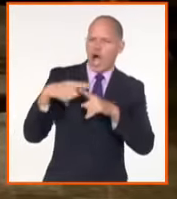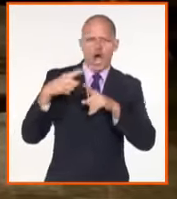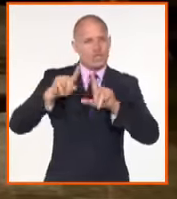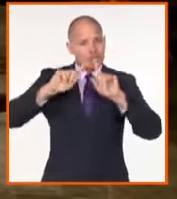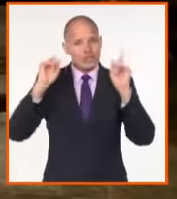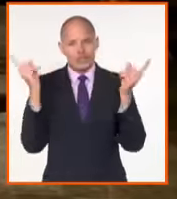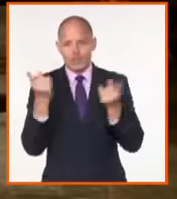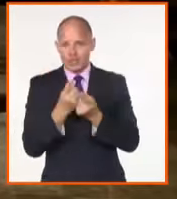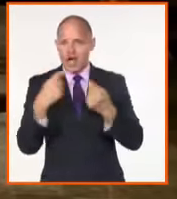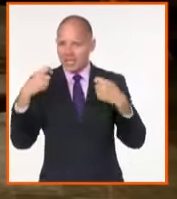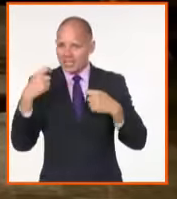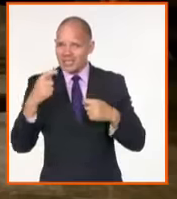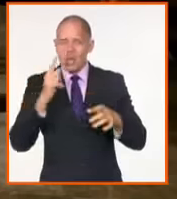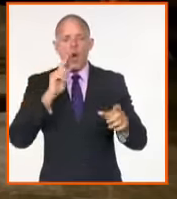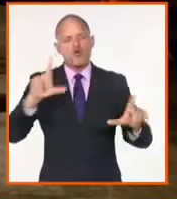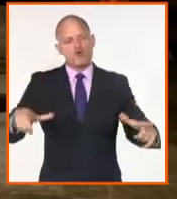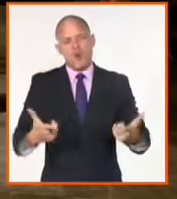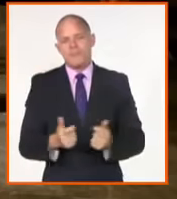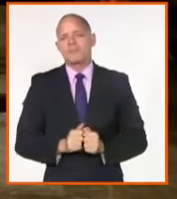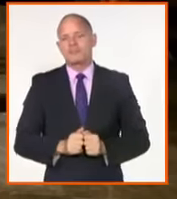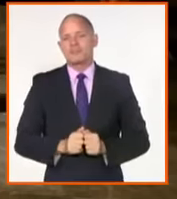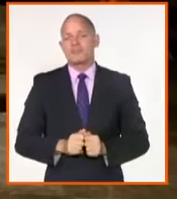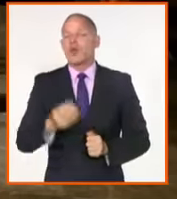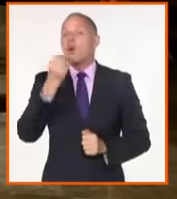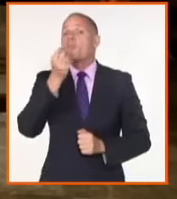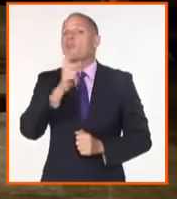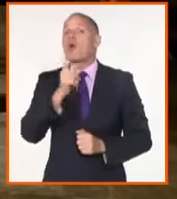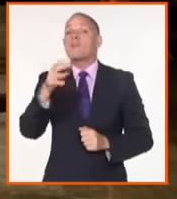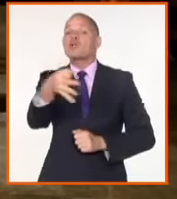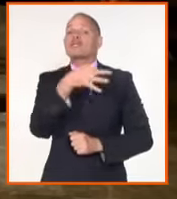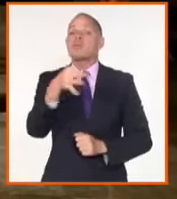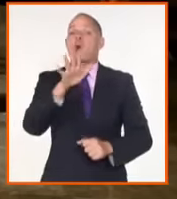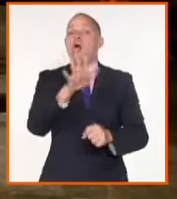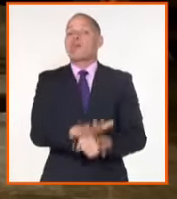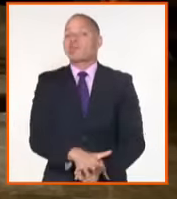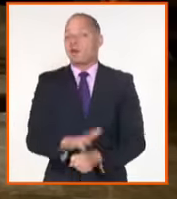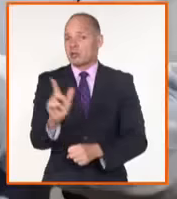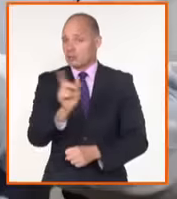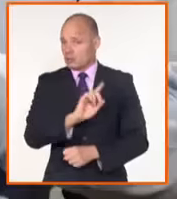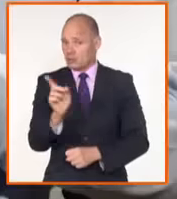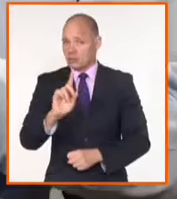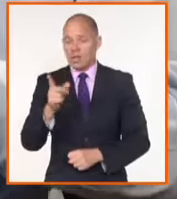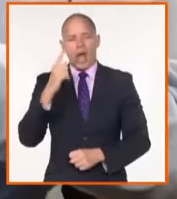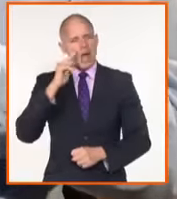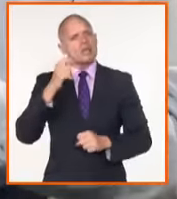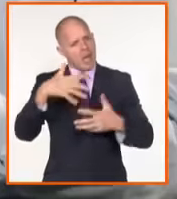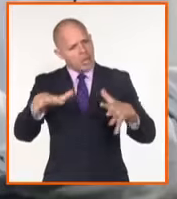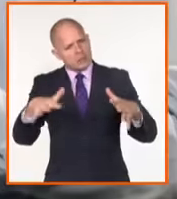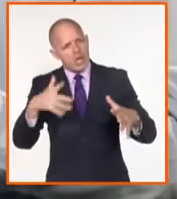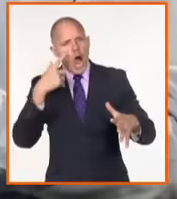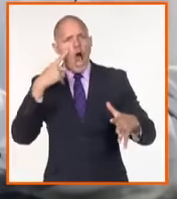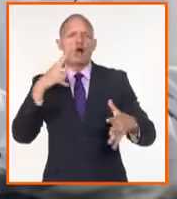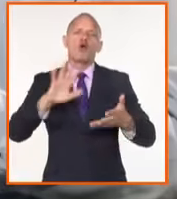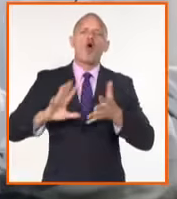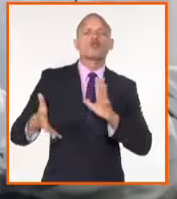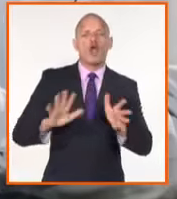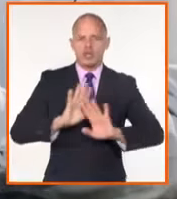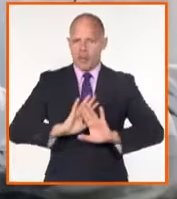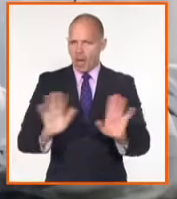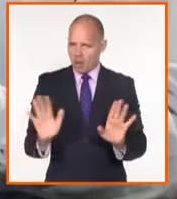la autonomía del municipio, en ese Consejo Provincial de Gobierno donde están presidente y vicepresidente de las asambleas municipales e intendente de